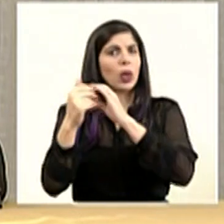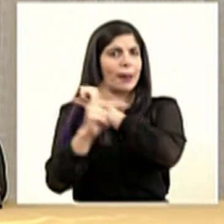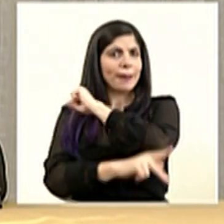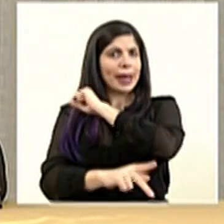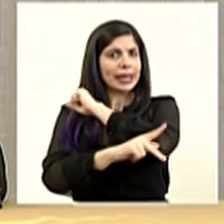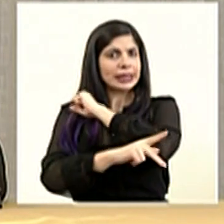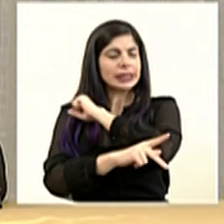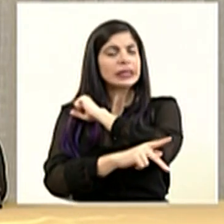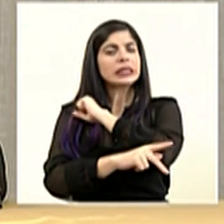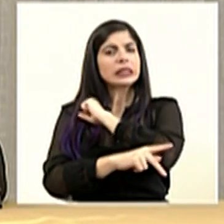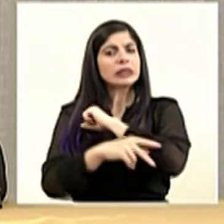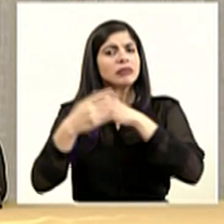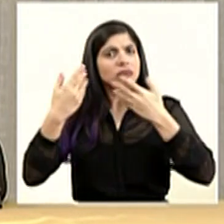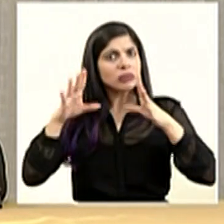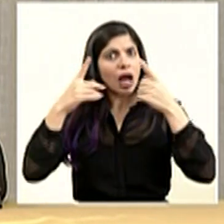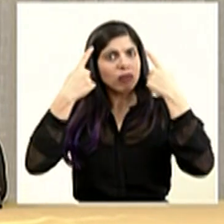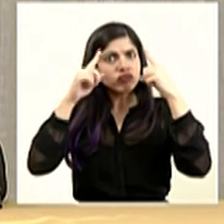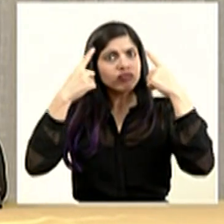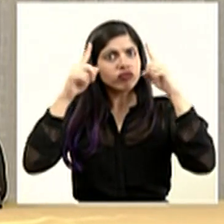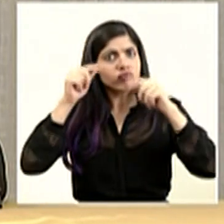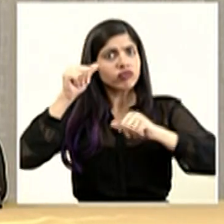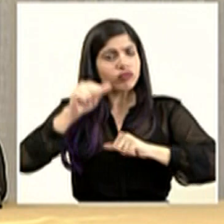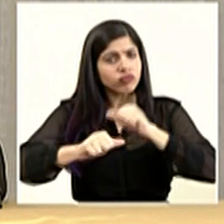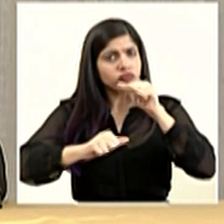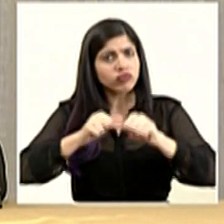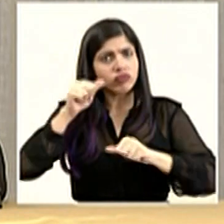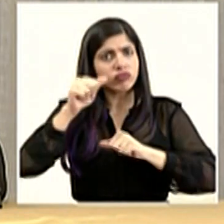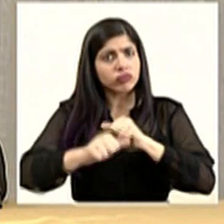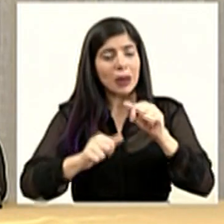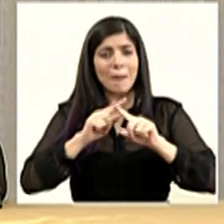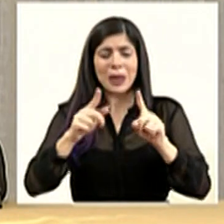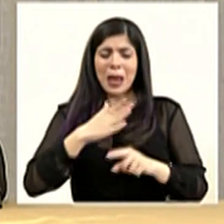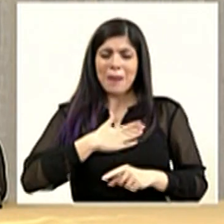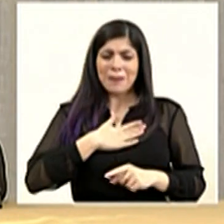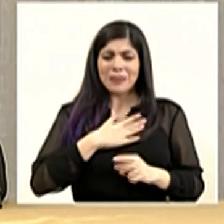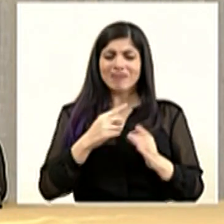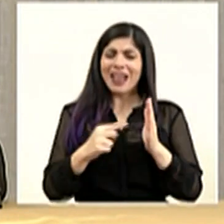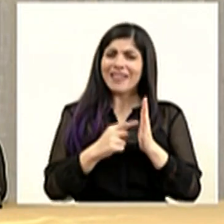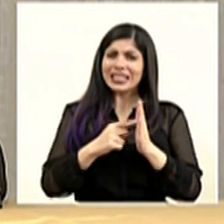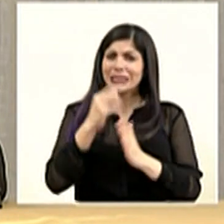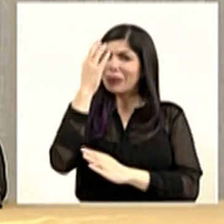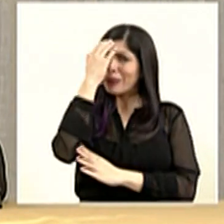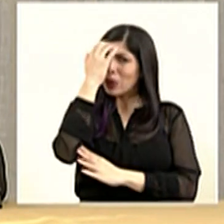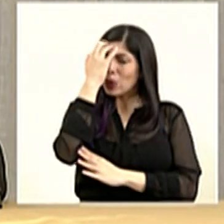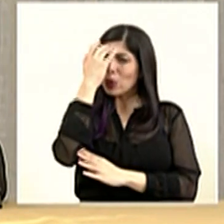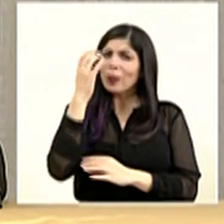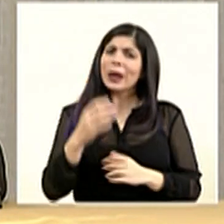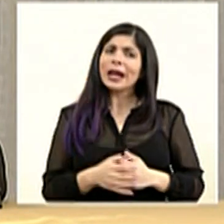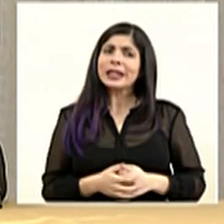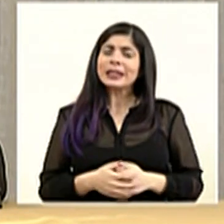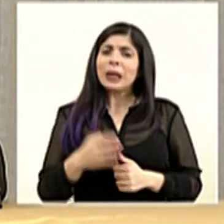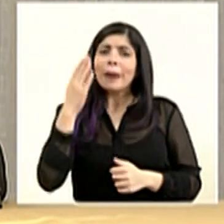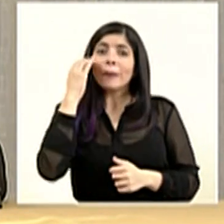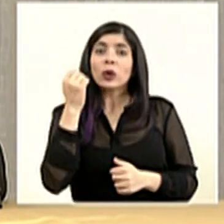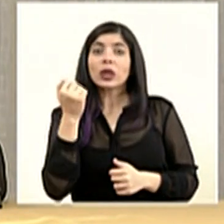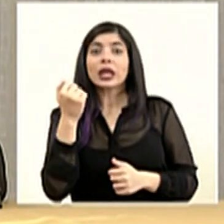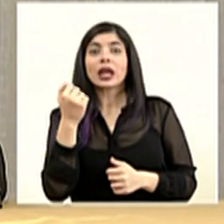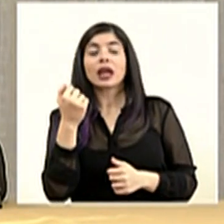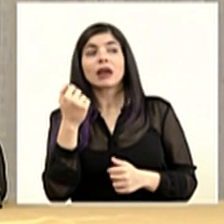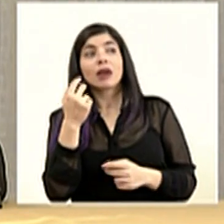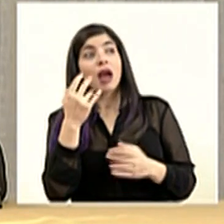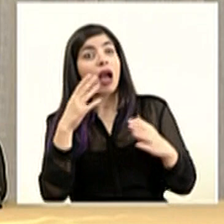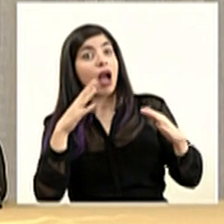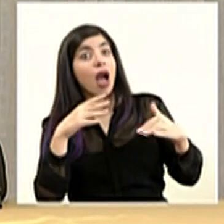la hemos estado sacando adelante, pero a mí a veces me preocupa el hecho que, como no hemos visto